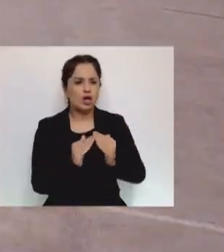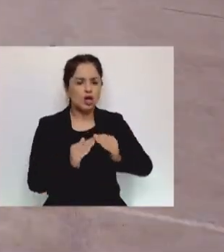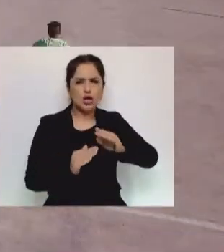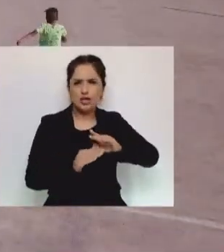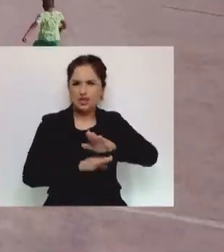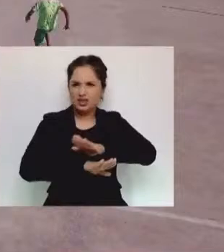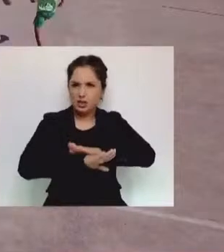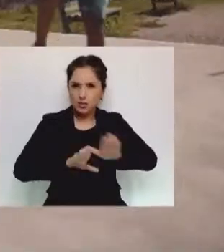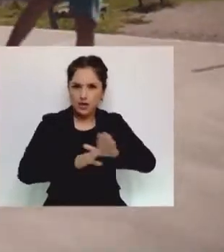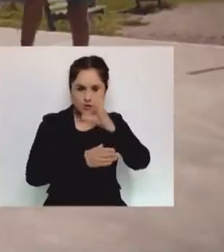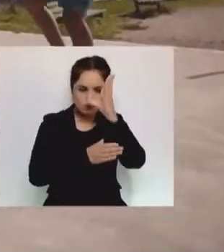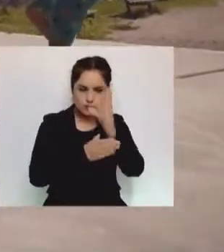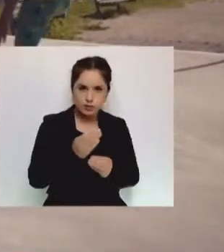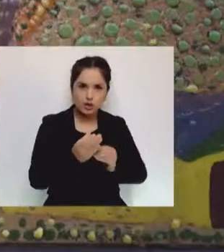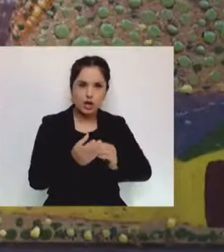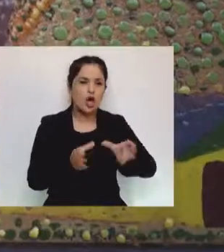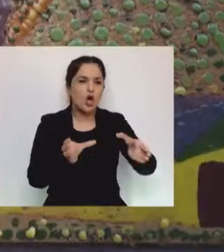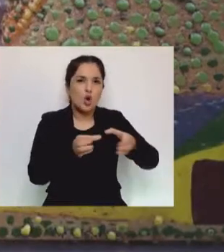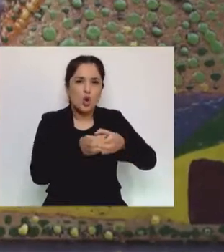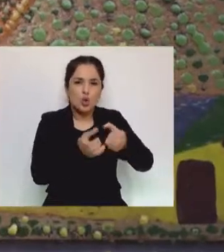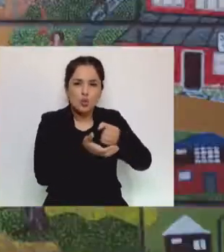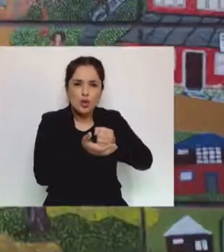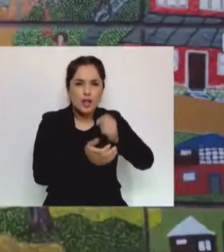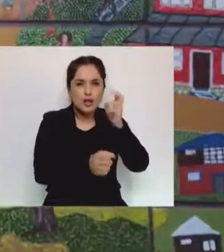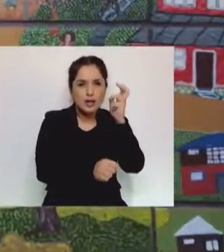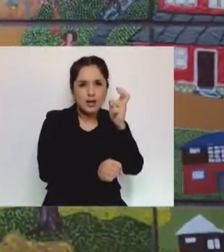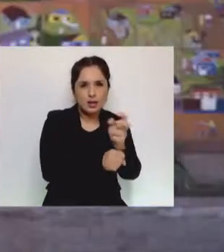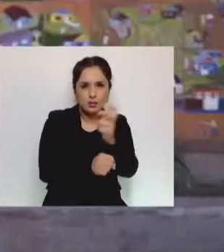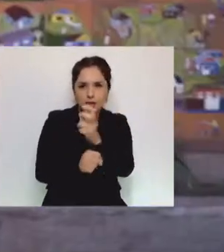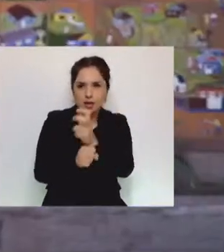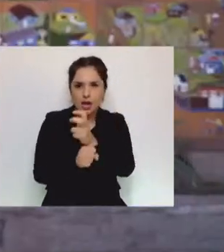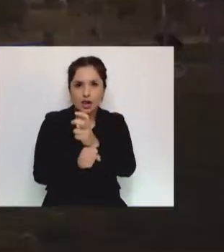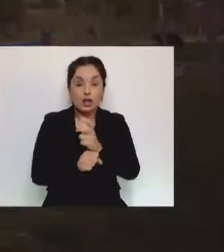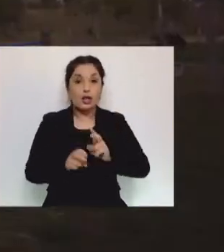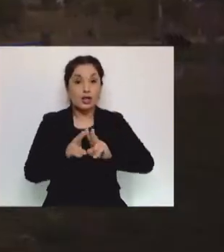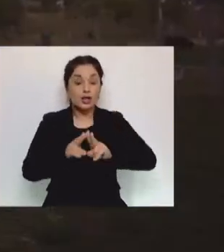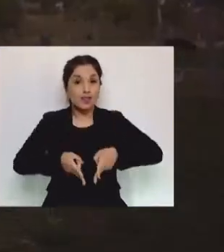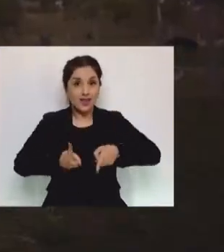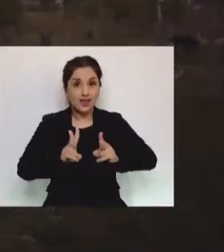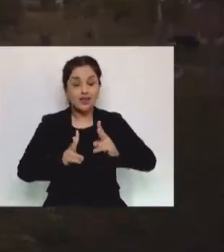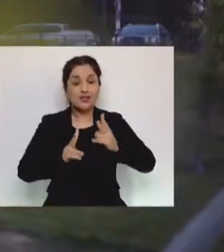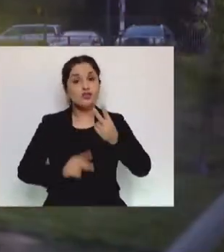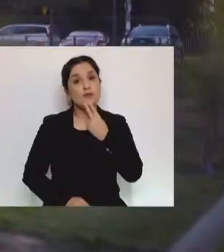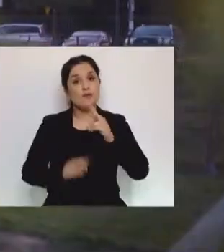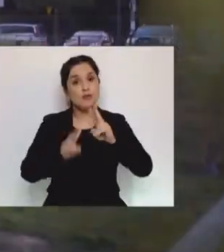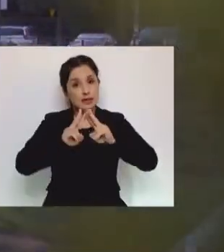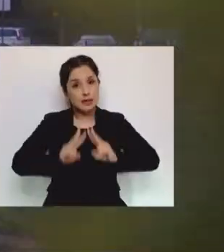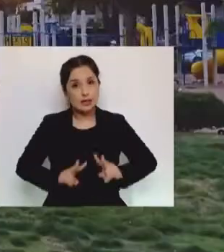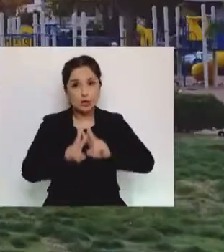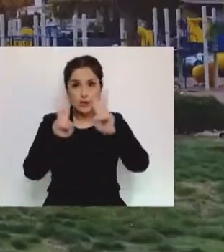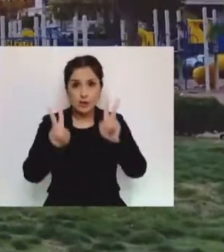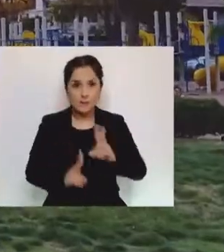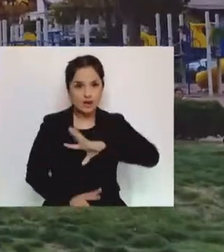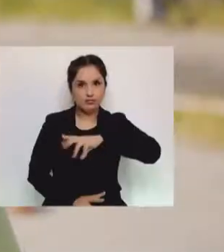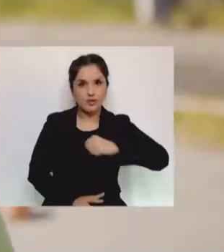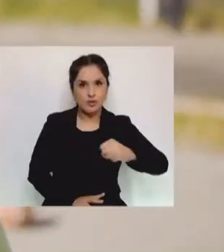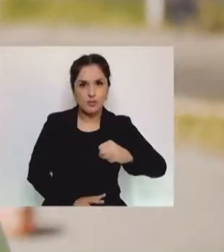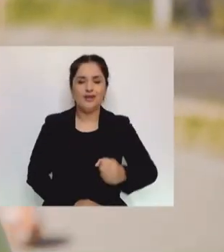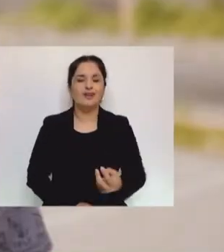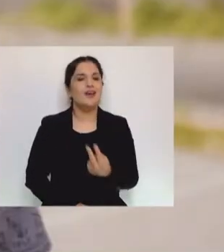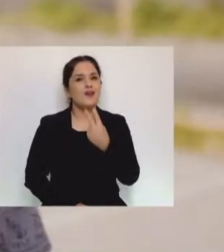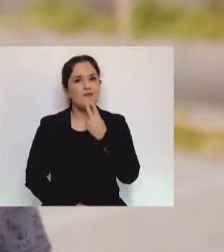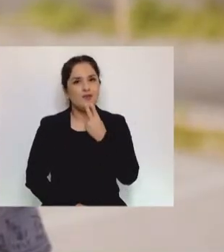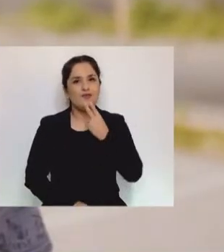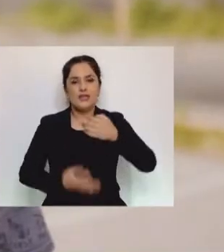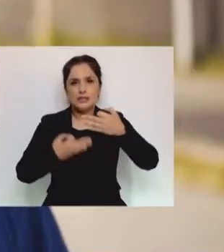desarticular de una vez por todas las organizaciones criminales que nos roban el derecho de vivir tranquilos y en paz vivir